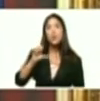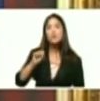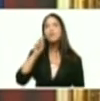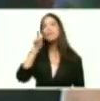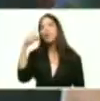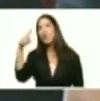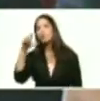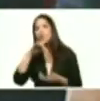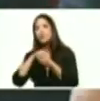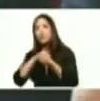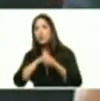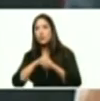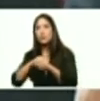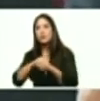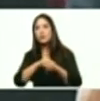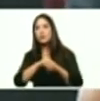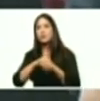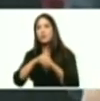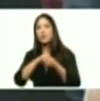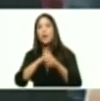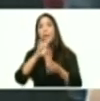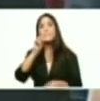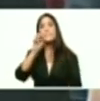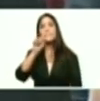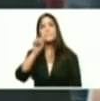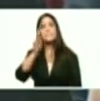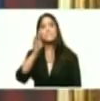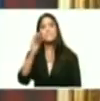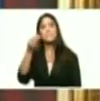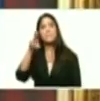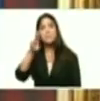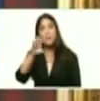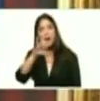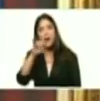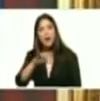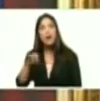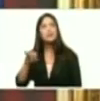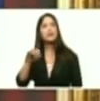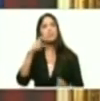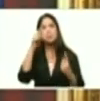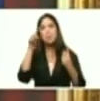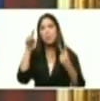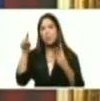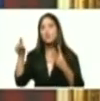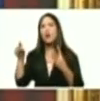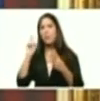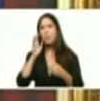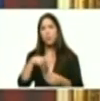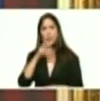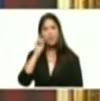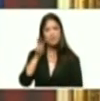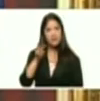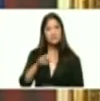de Trujillo, a Márquez, Castro Sotelo, entre los constituyentes que pude ver así,